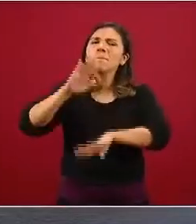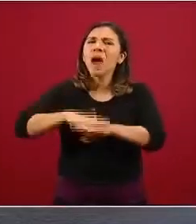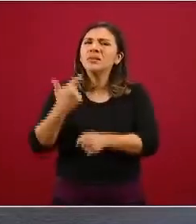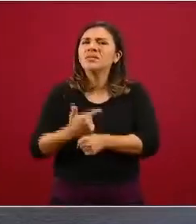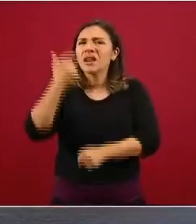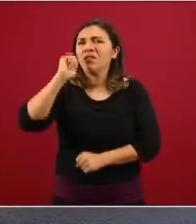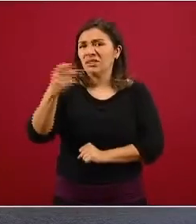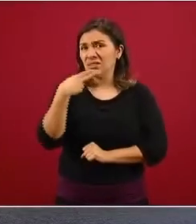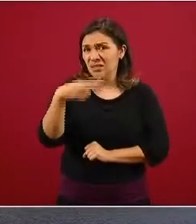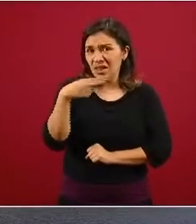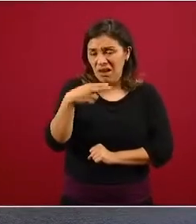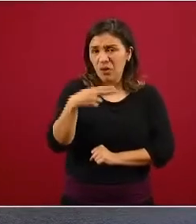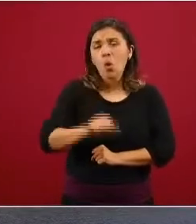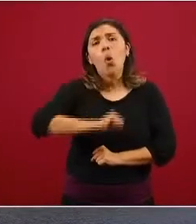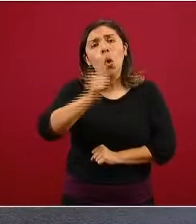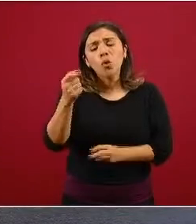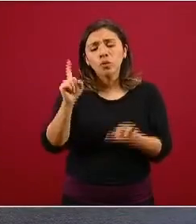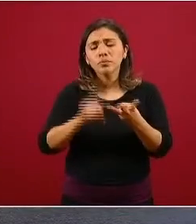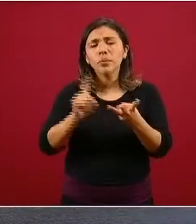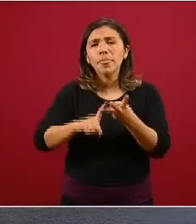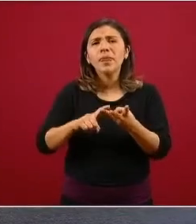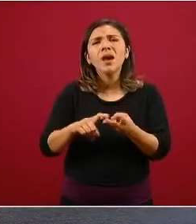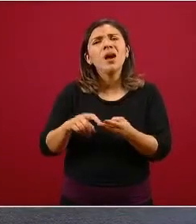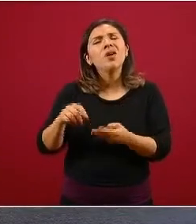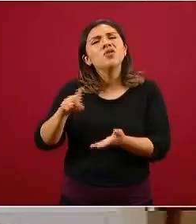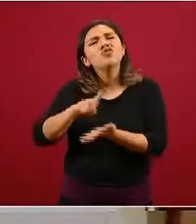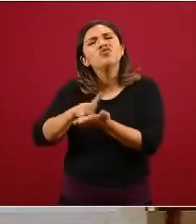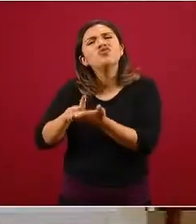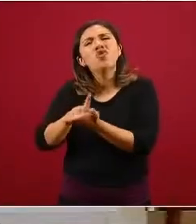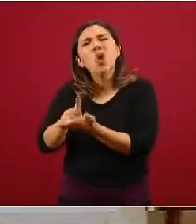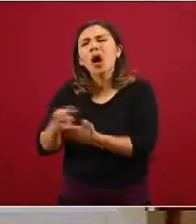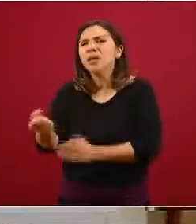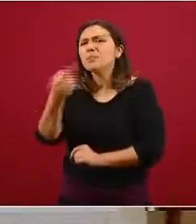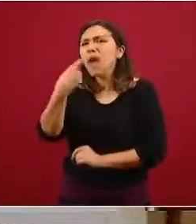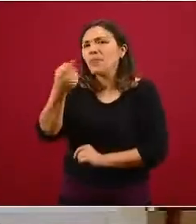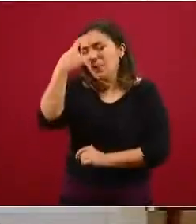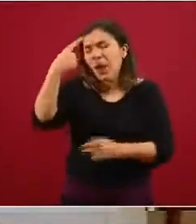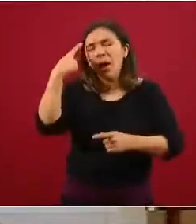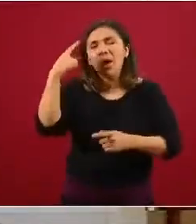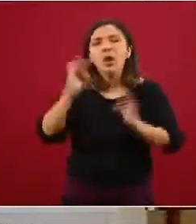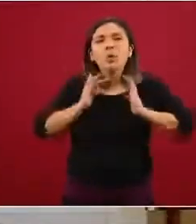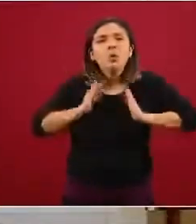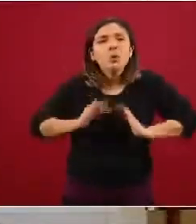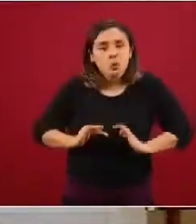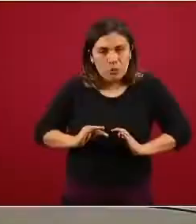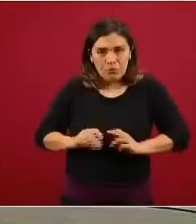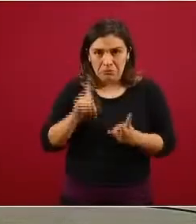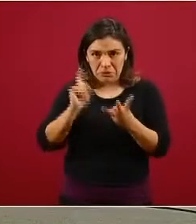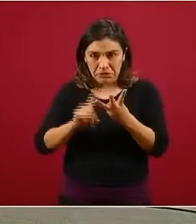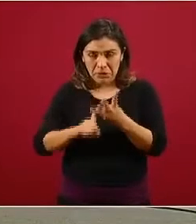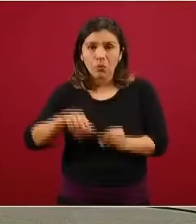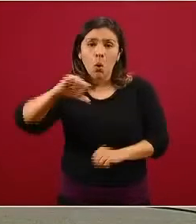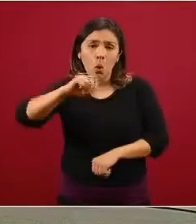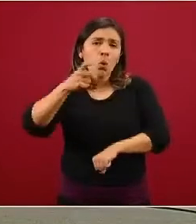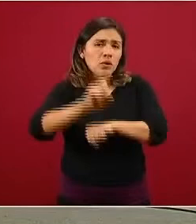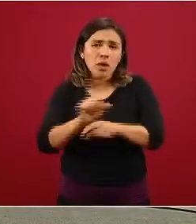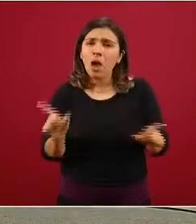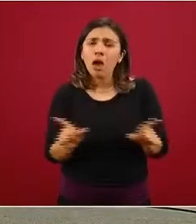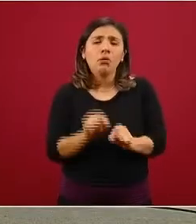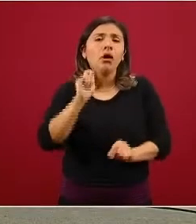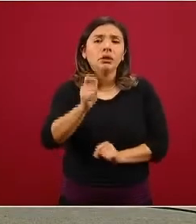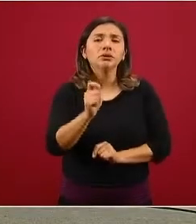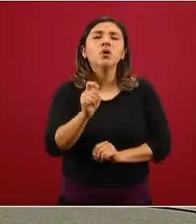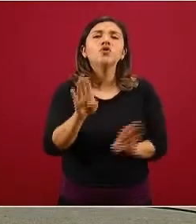tercera instancia hablaremos sobre las sustancias ilegales y los tranquilizantes, en una tercera opción. Entonces el día de hoy hablaremos un